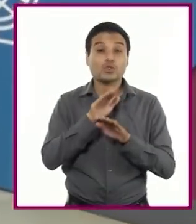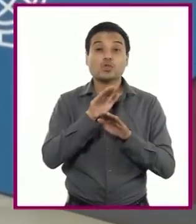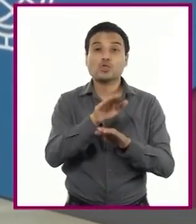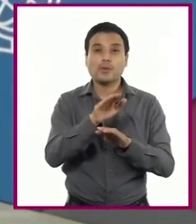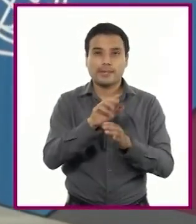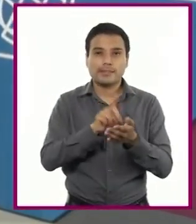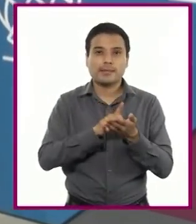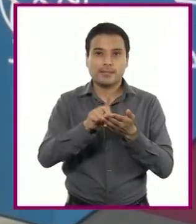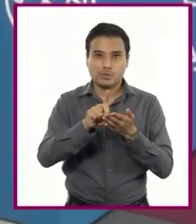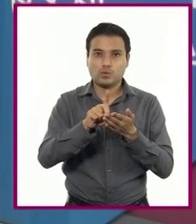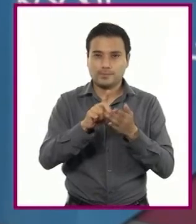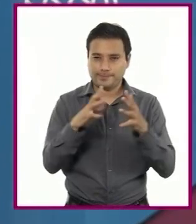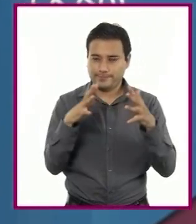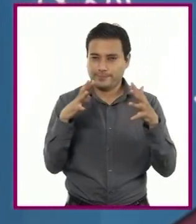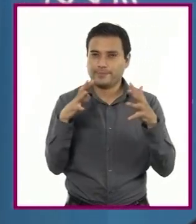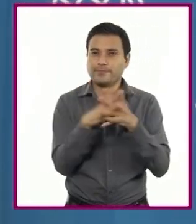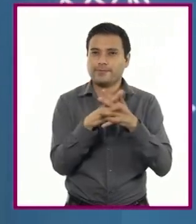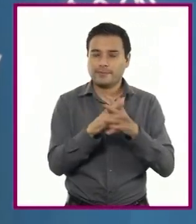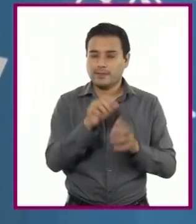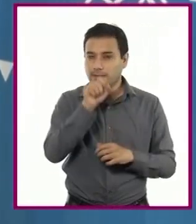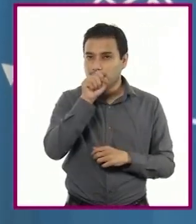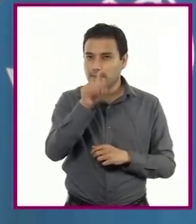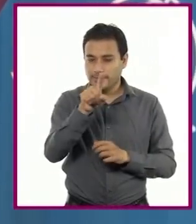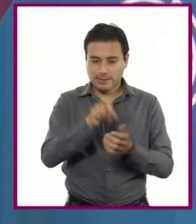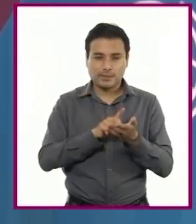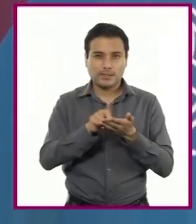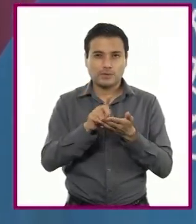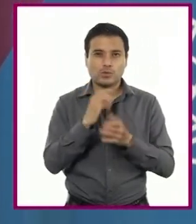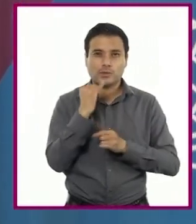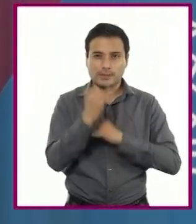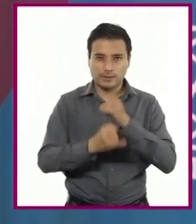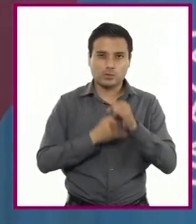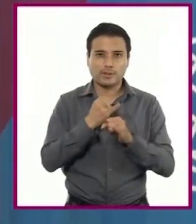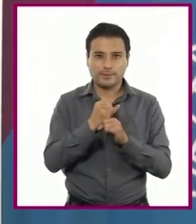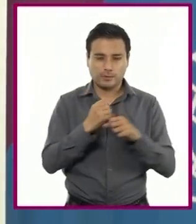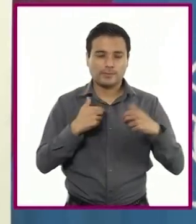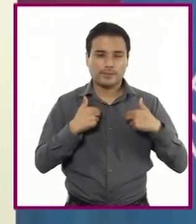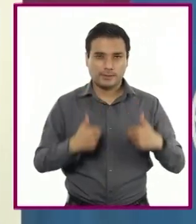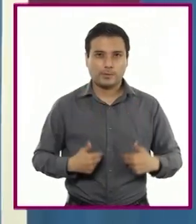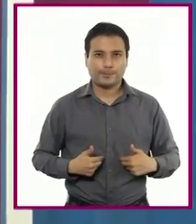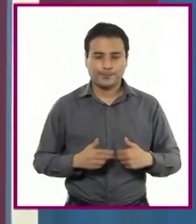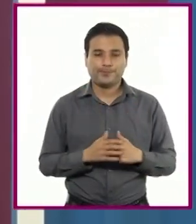los conflictos armados y derecho internacional humanitario.